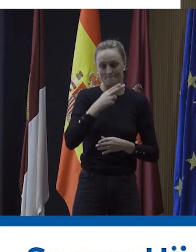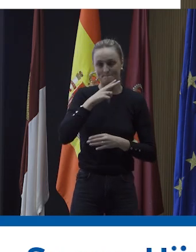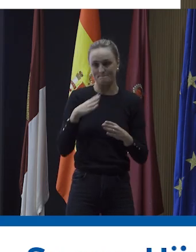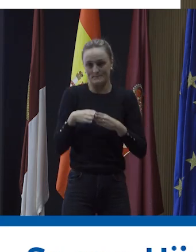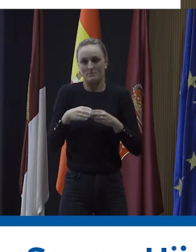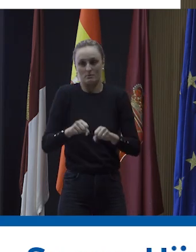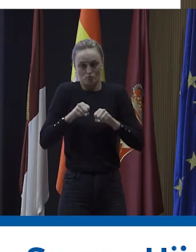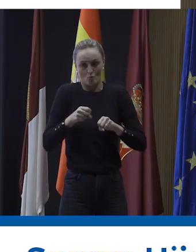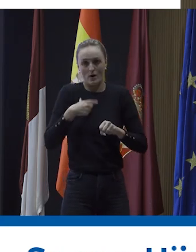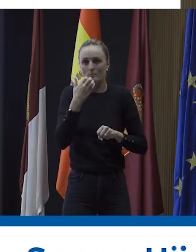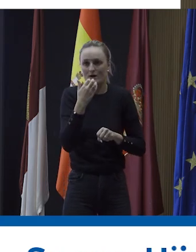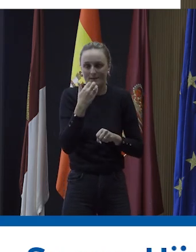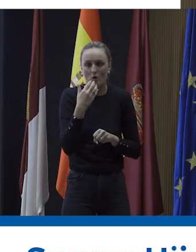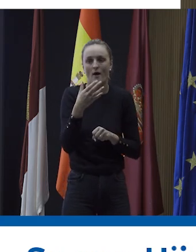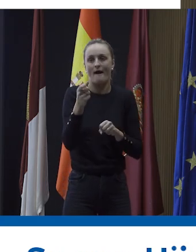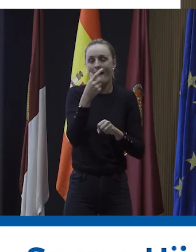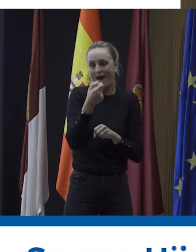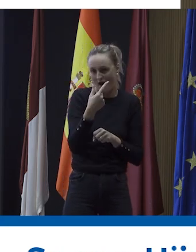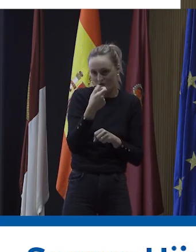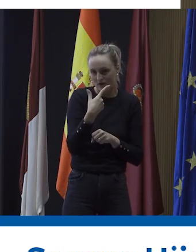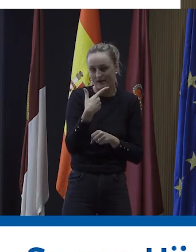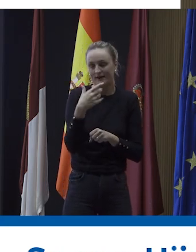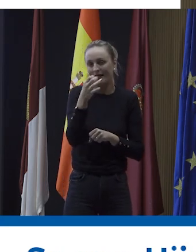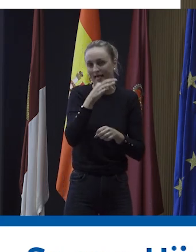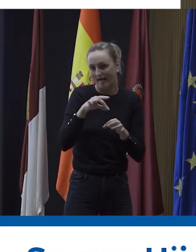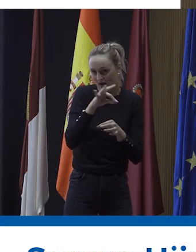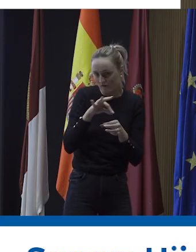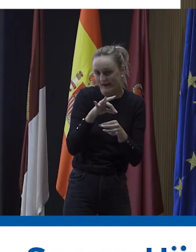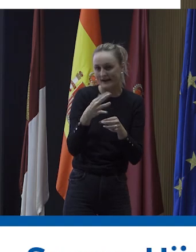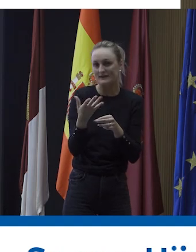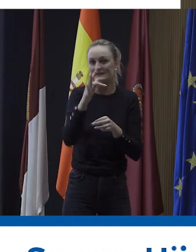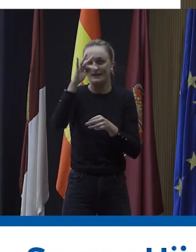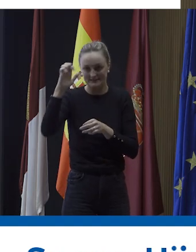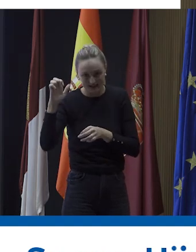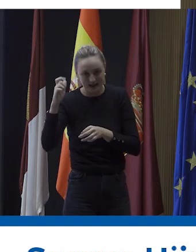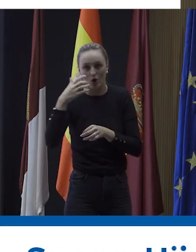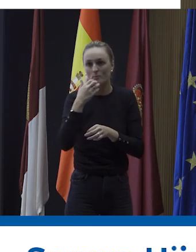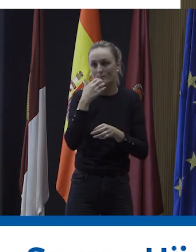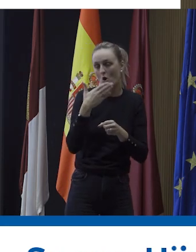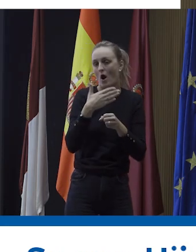fuerte, como el café, la teína, ¿vale?, o el consumo de bebidas gaseosas o de alcohol.